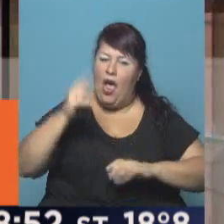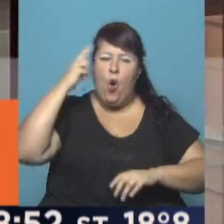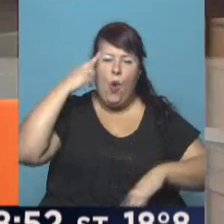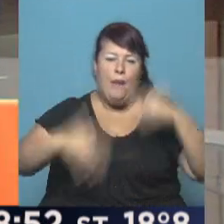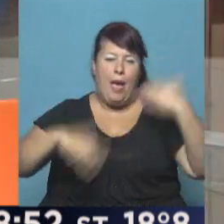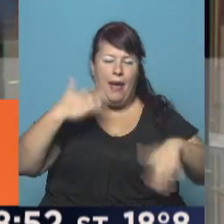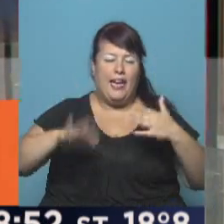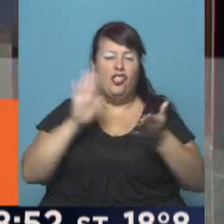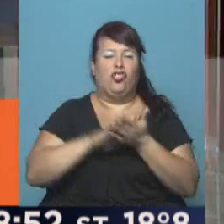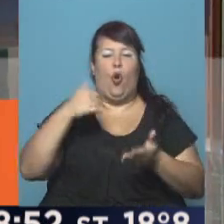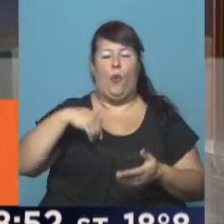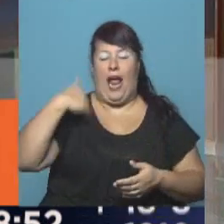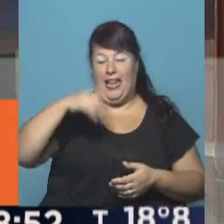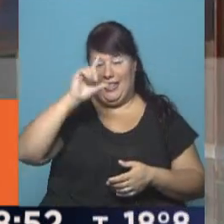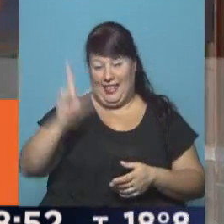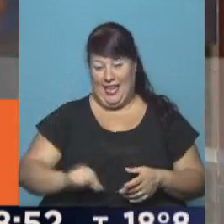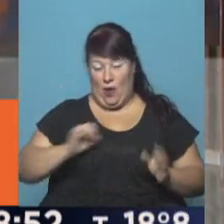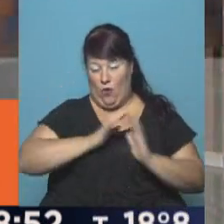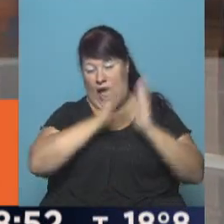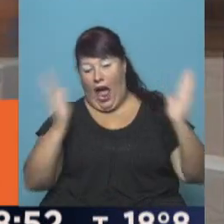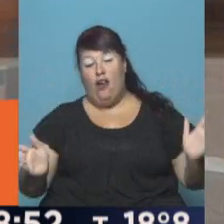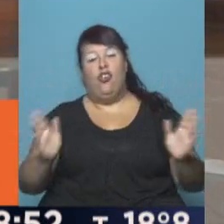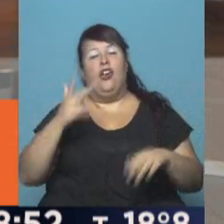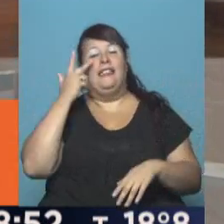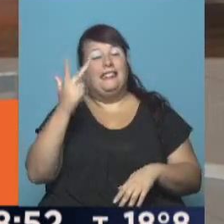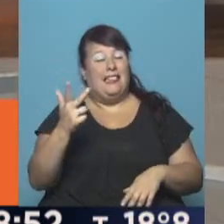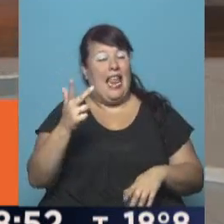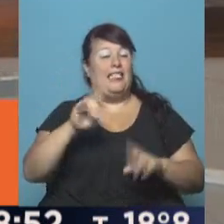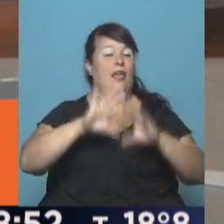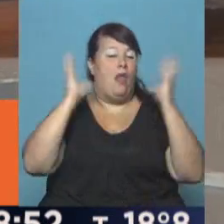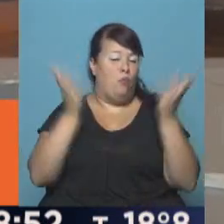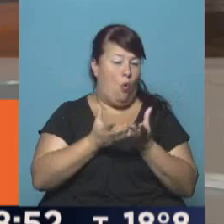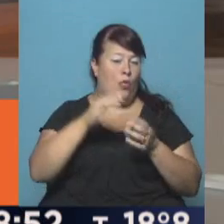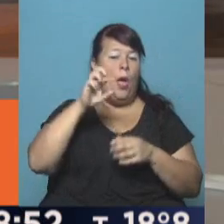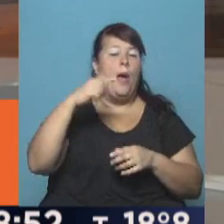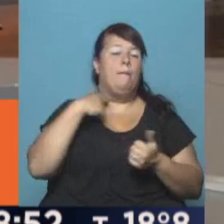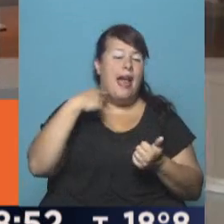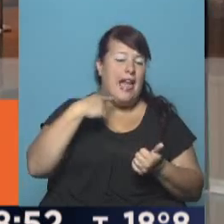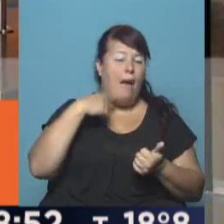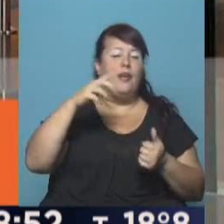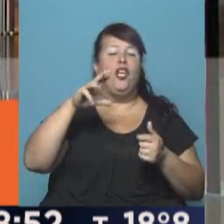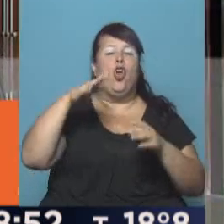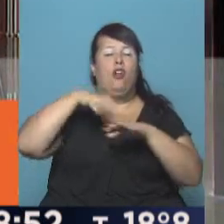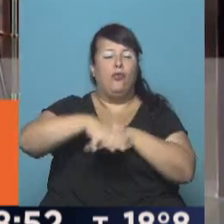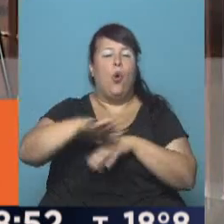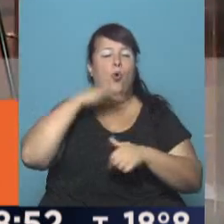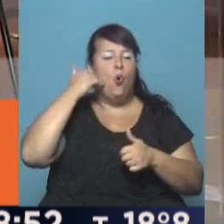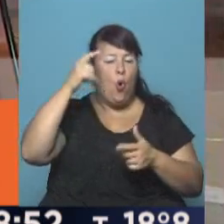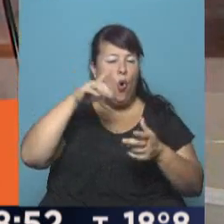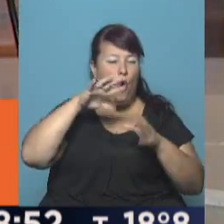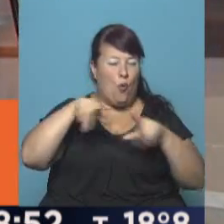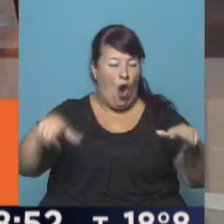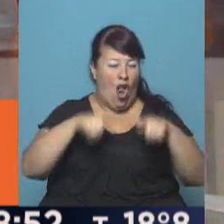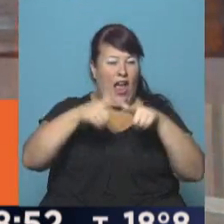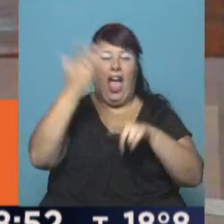emergencias en las cuevas del país que la prueba del año 13 de ellas de carácter internacional la de pergamino de la luz de volcán en jujuy y la última